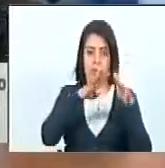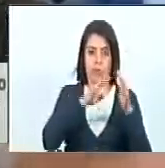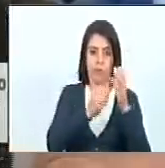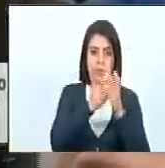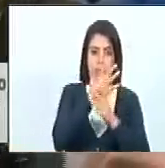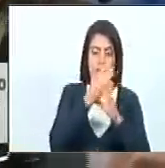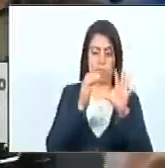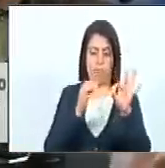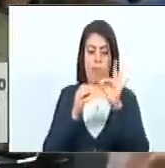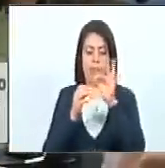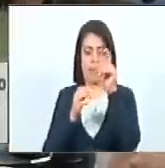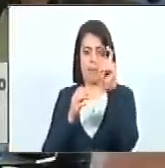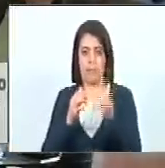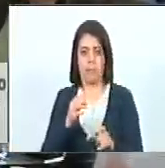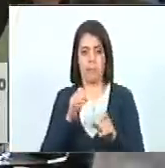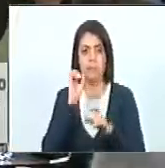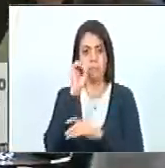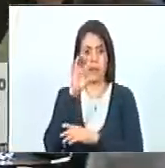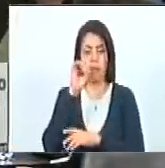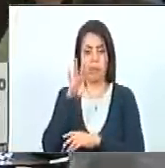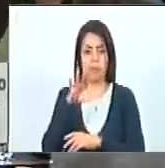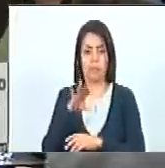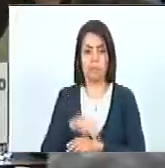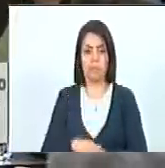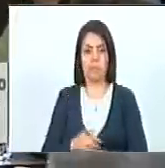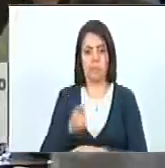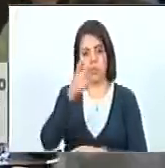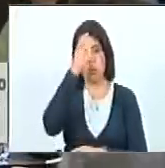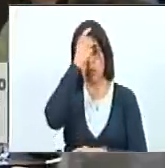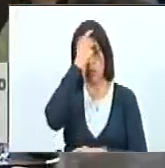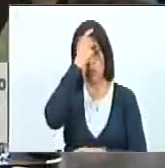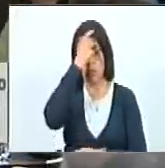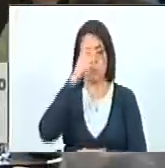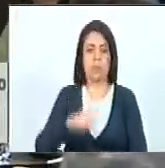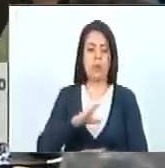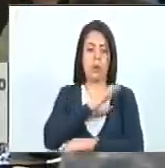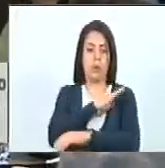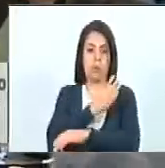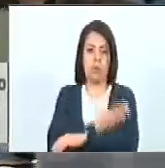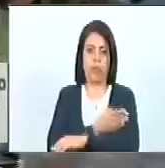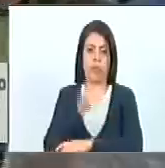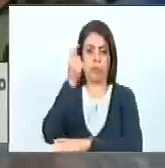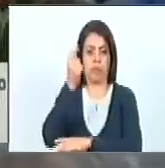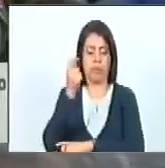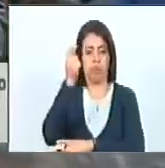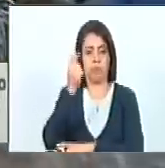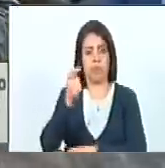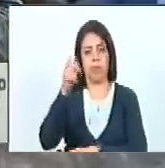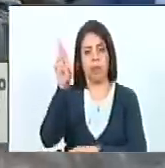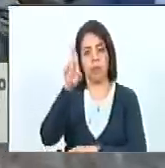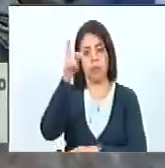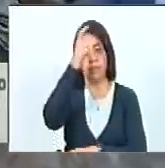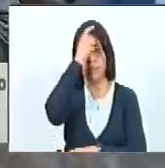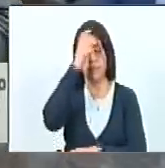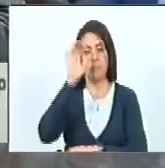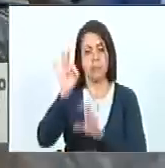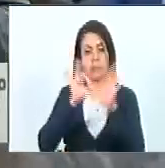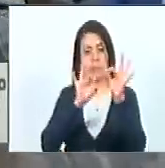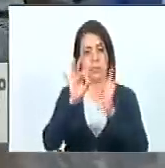eligió también la Gran Asamblea Turca, el Poder Legislativo de la República de Turquía, allí fueron